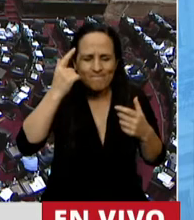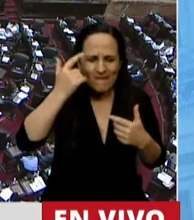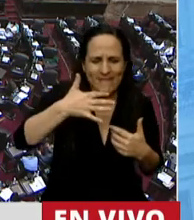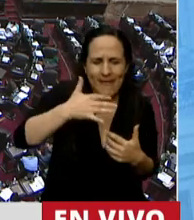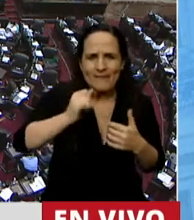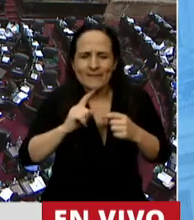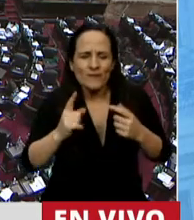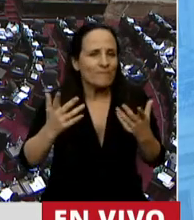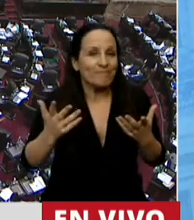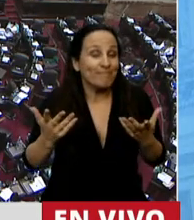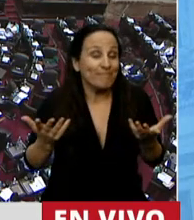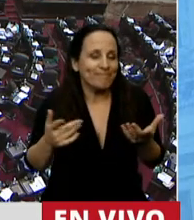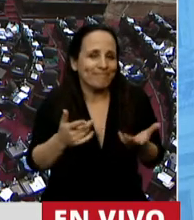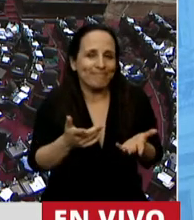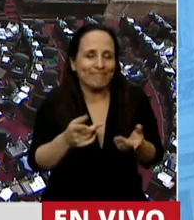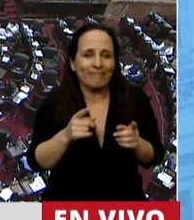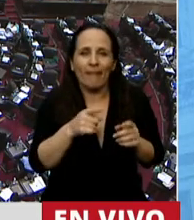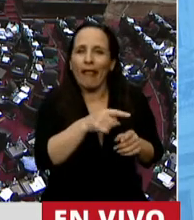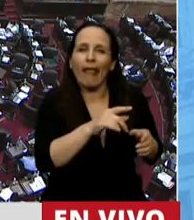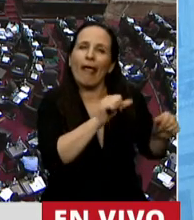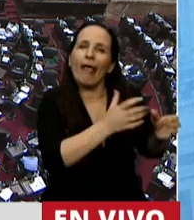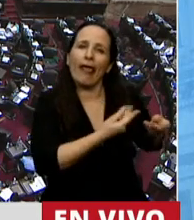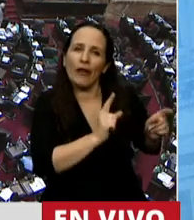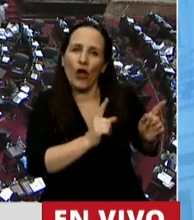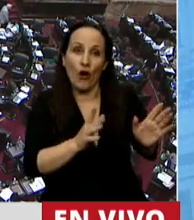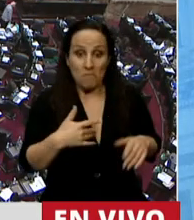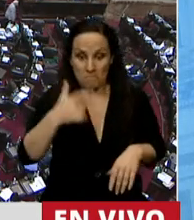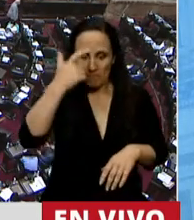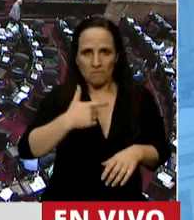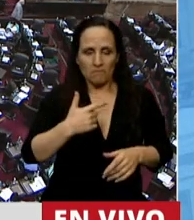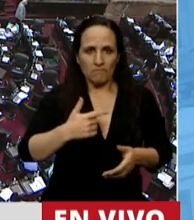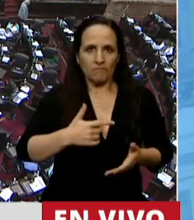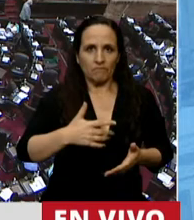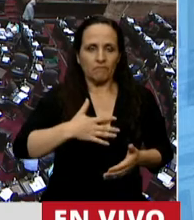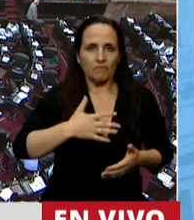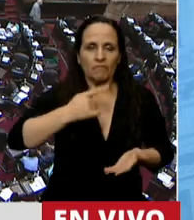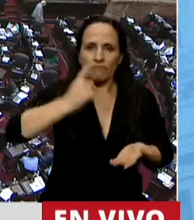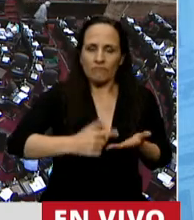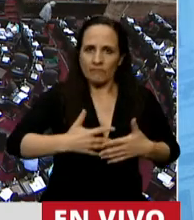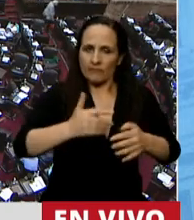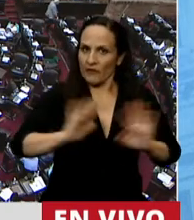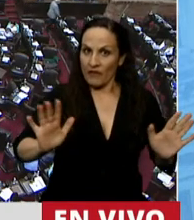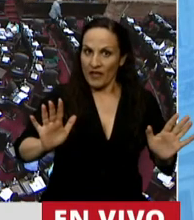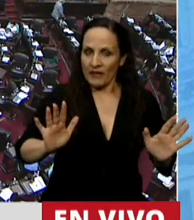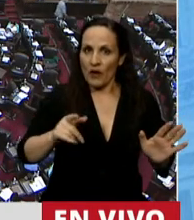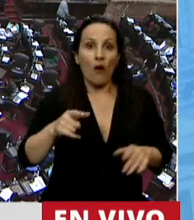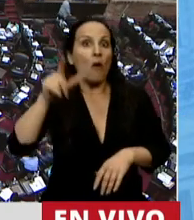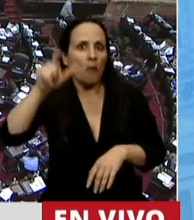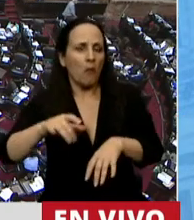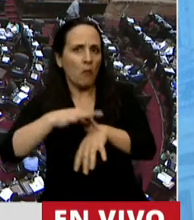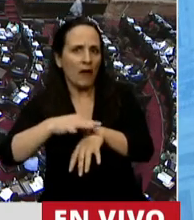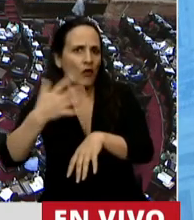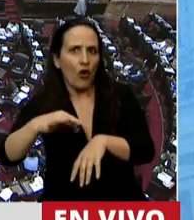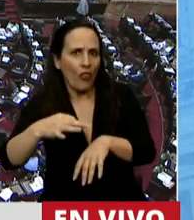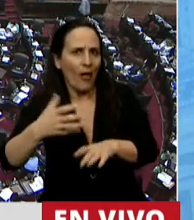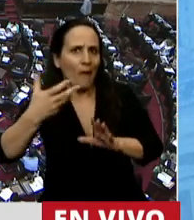tanto para quienes son llevados a hacer una interrupción voluntaria del embarazo como para los que tienen que practicar, hacer la